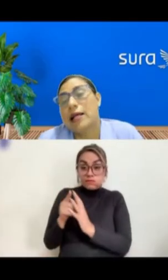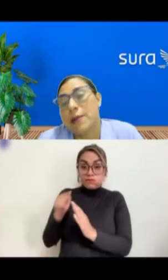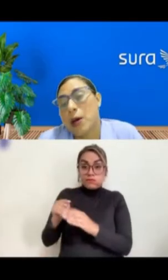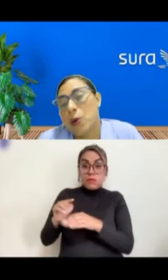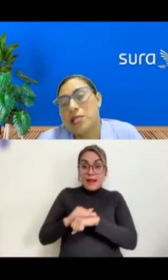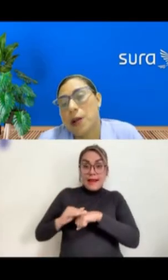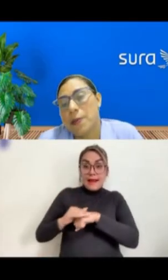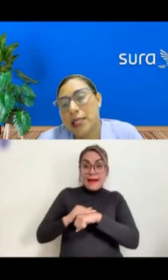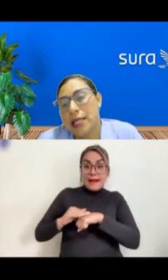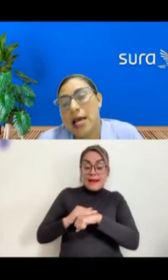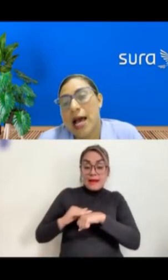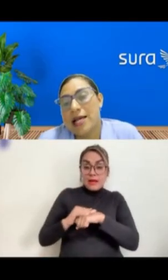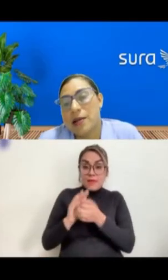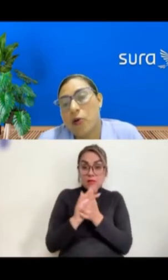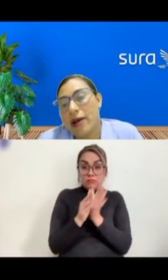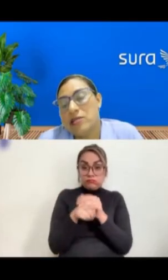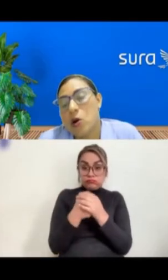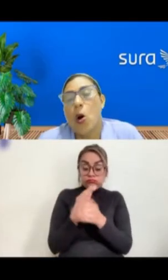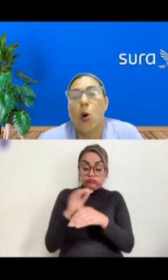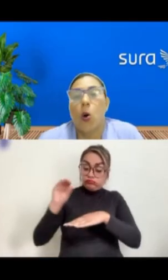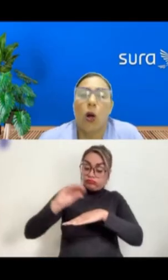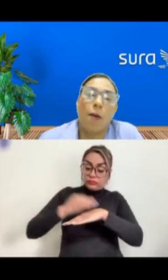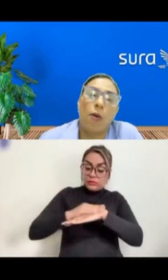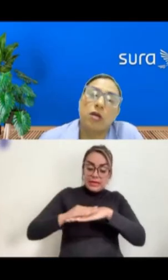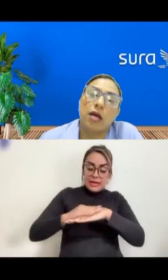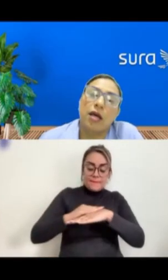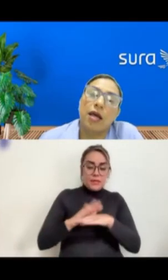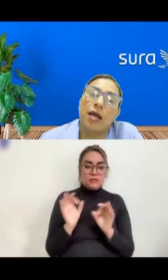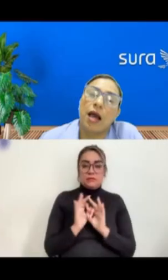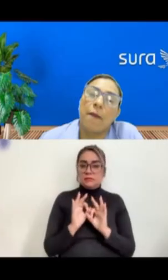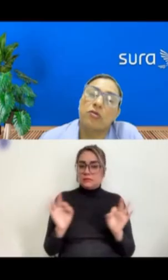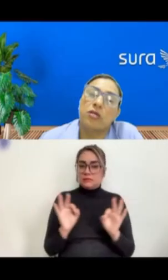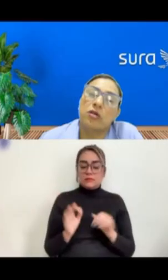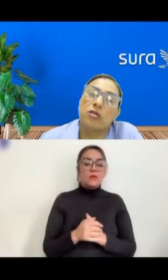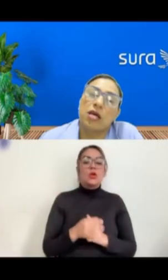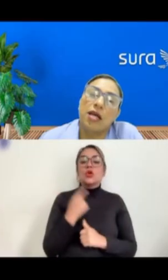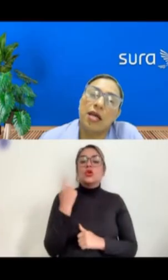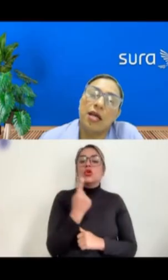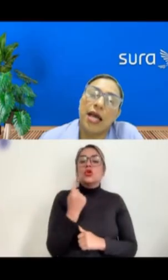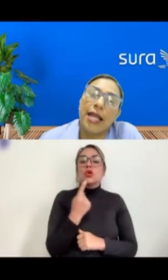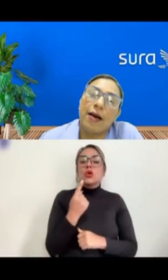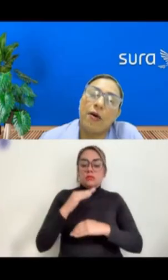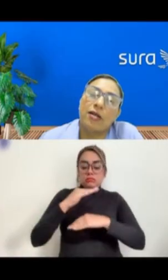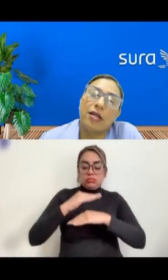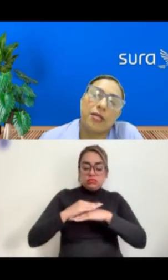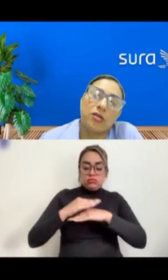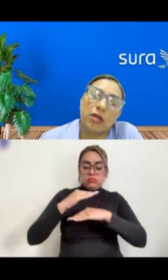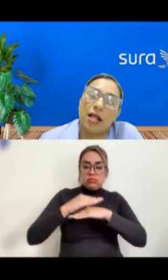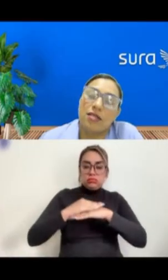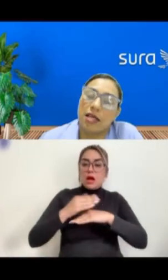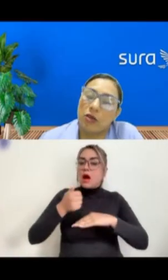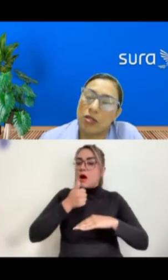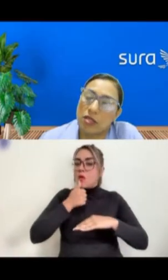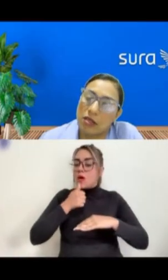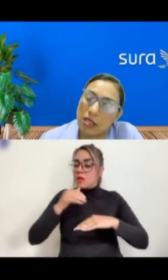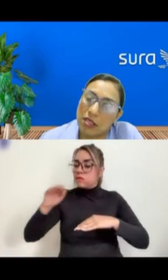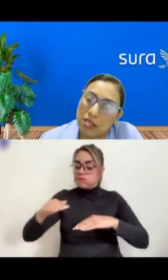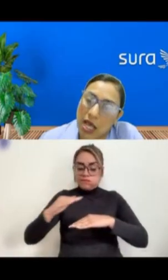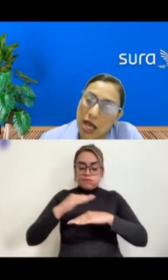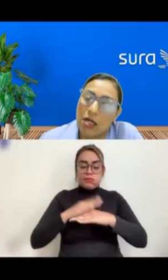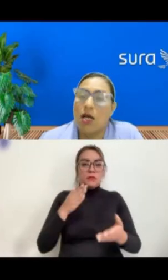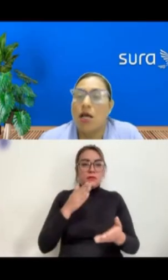cremas para quemaduras. Simplemente hacemos eso, colocamos apósitos y llevamos a esta persona al